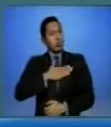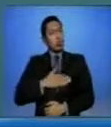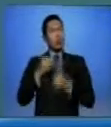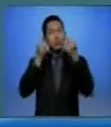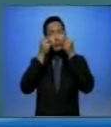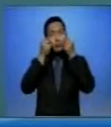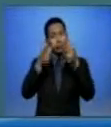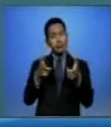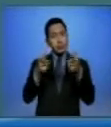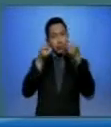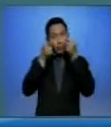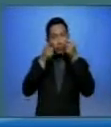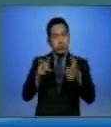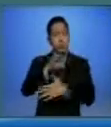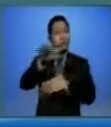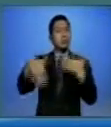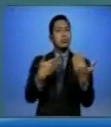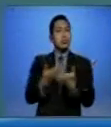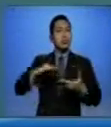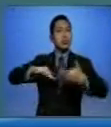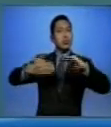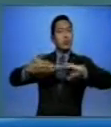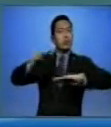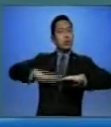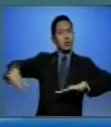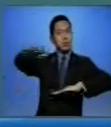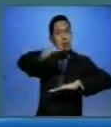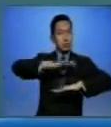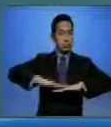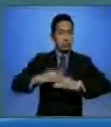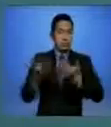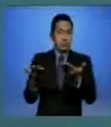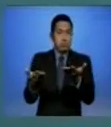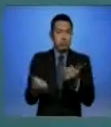de la nacionalidad quichua. Esto está sucediendo, o sea,